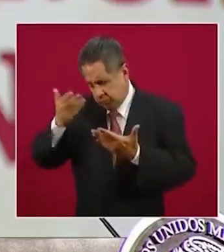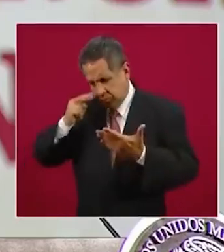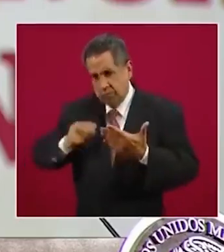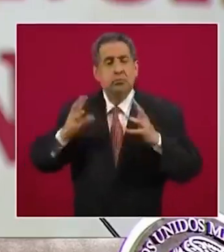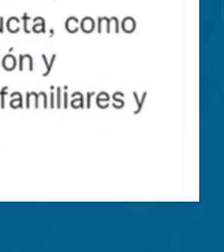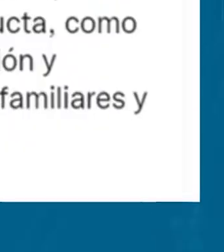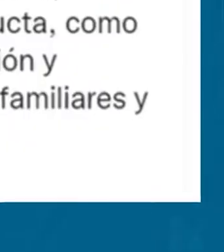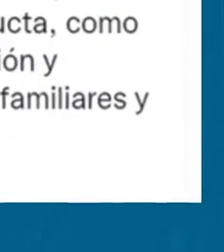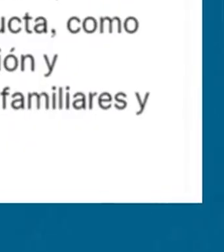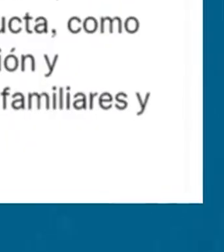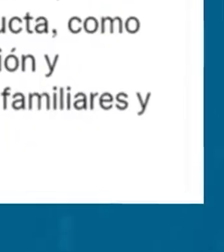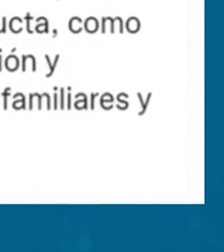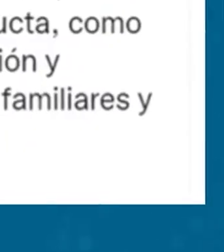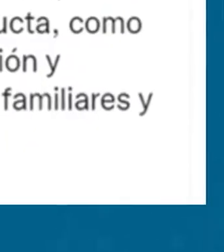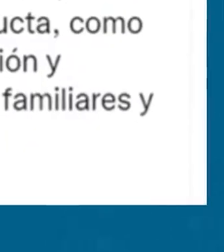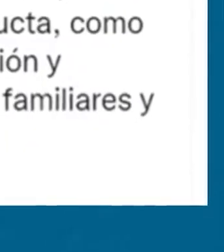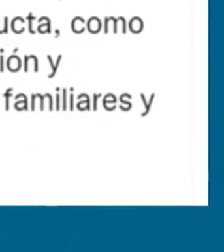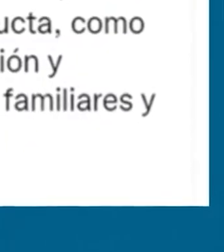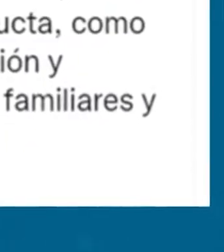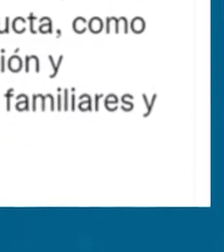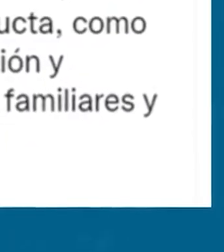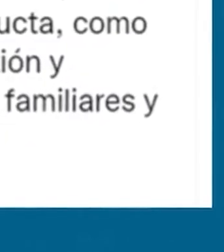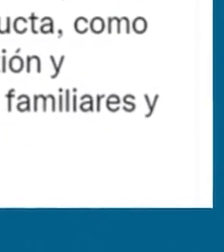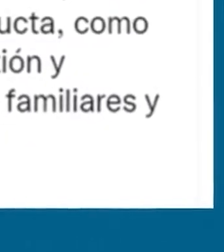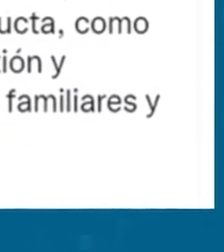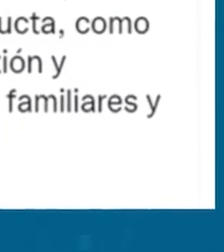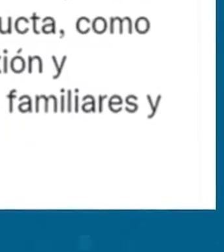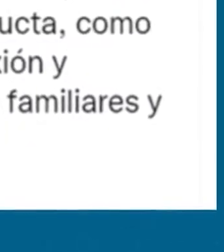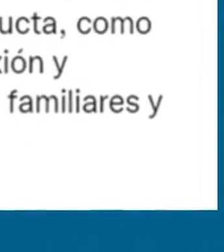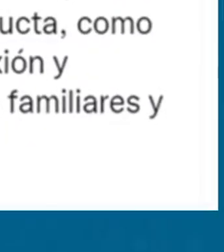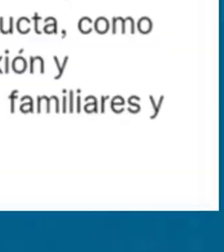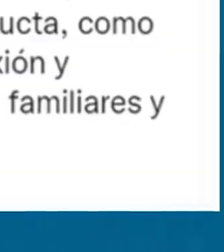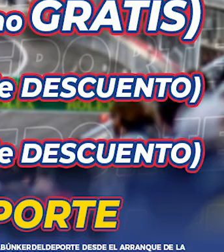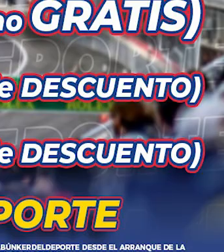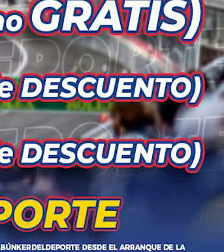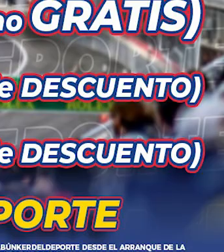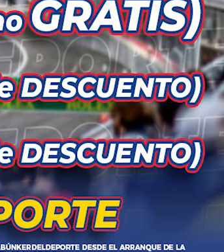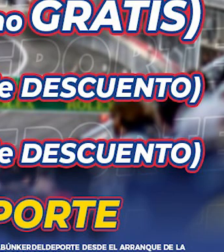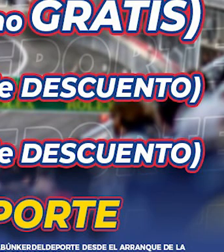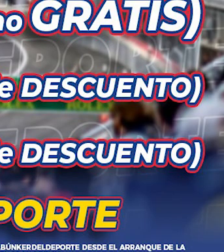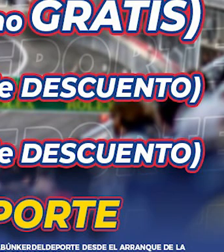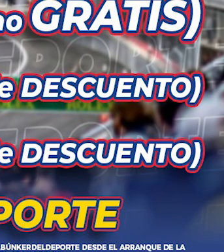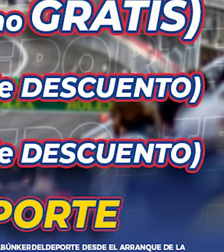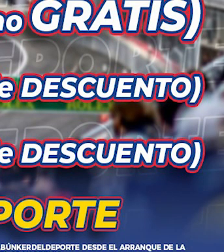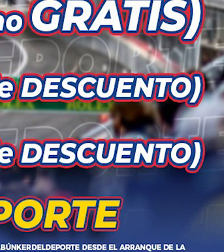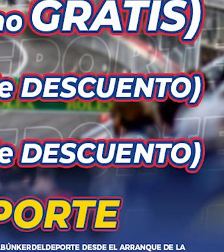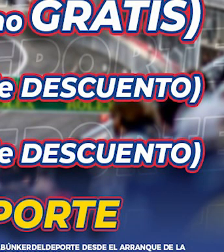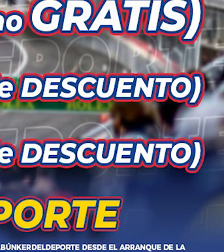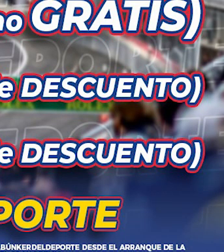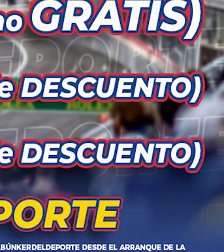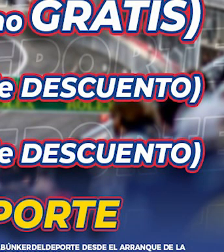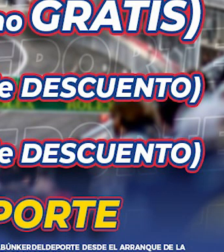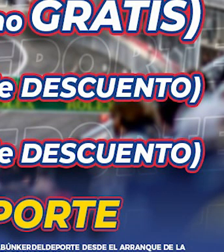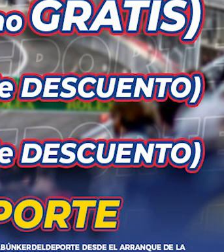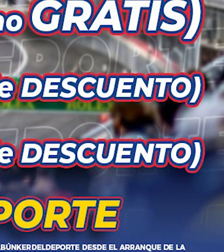Nieto Castillo, presentó voluntariamente su renuncia por motivos de ser demasiado fifi. Y es que el domingo, mientras todos estaban comiendo gratis en Wings Bunker